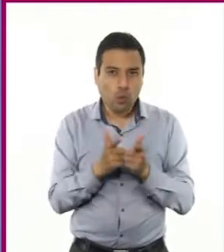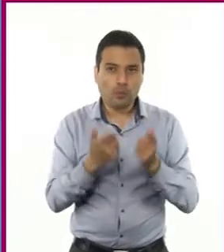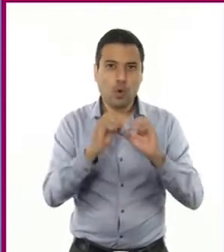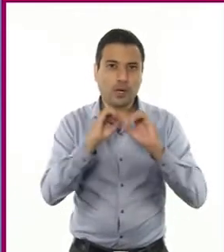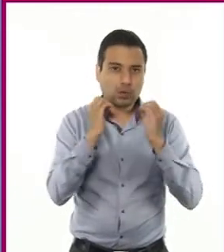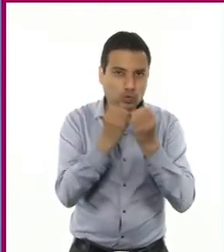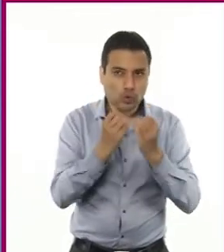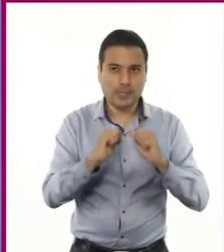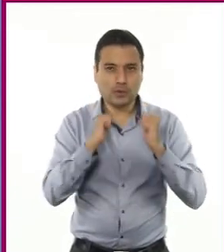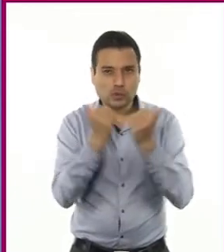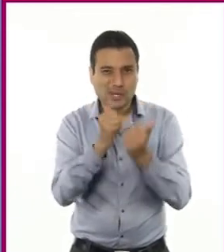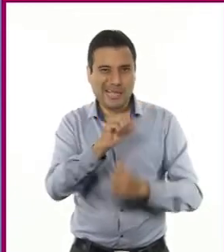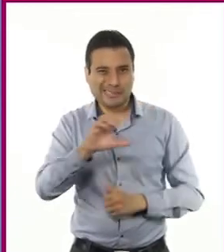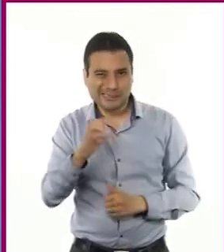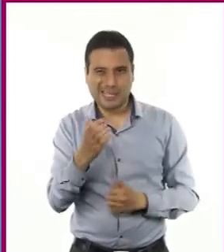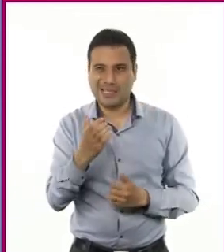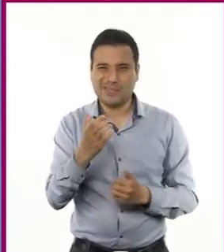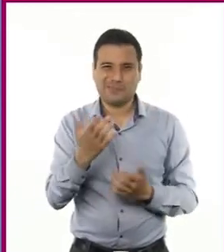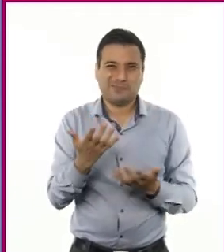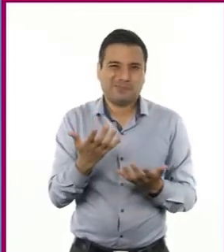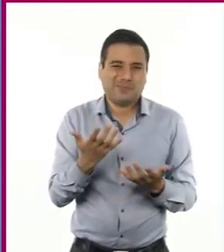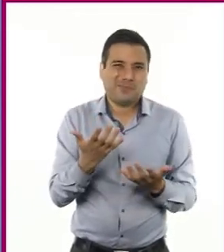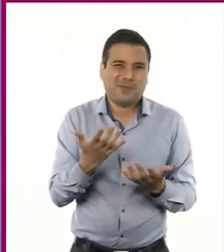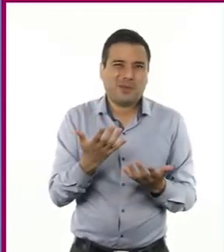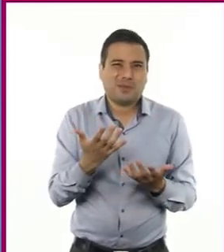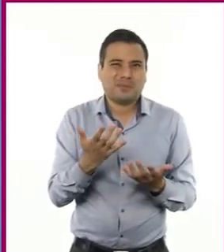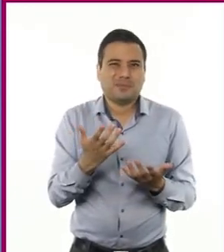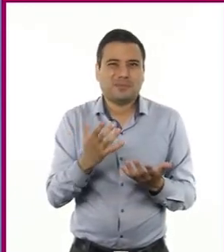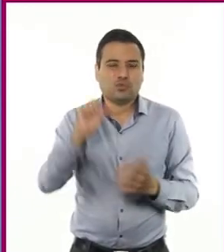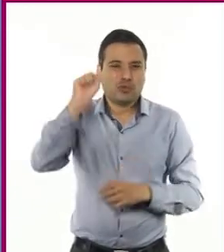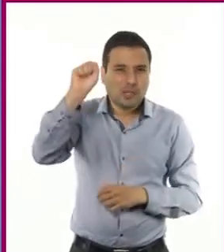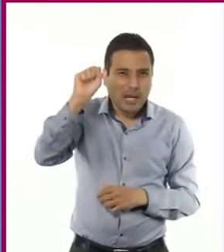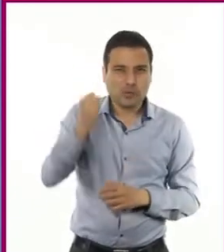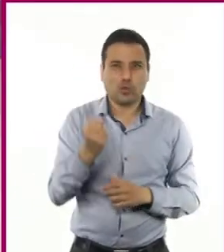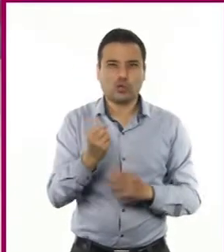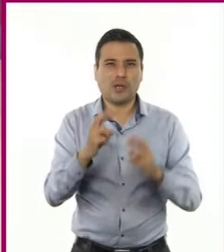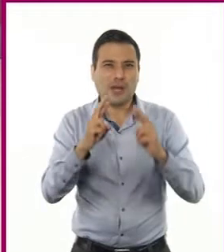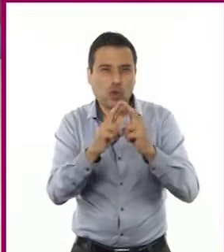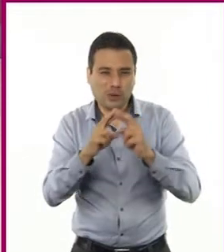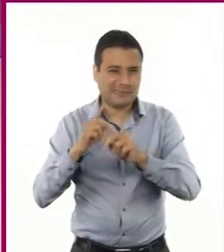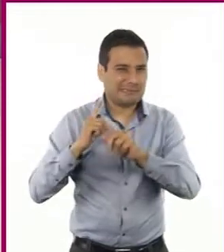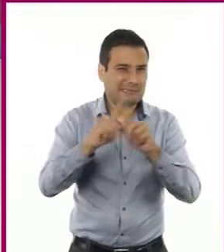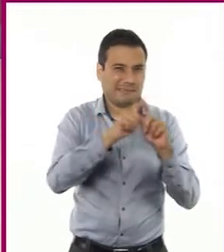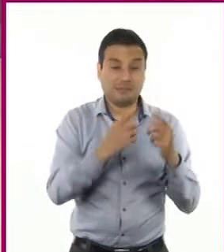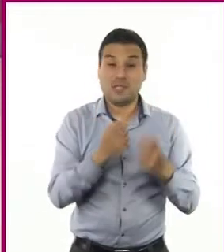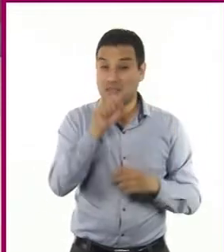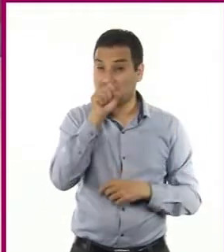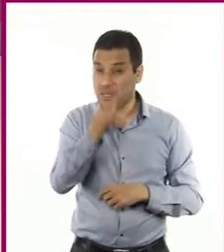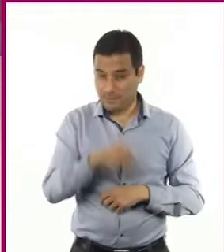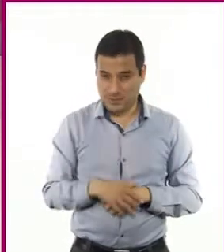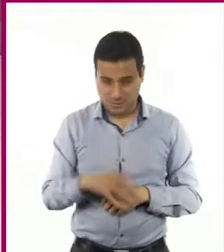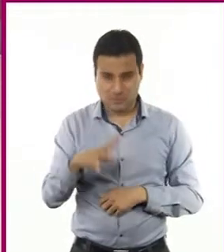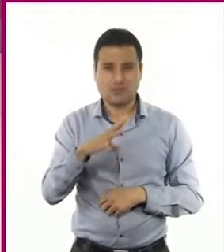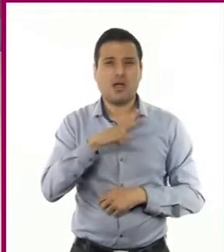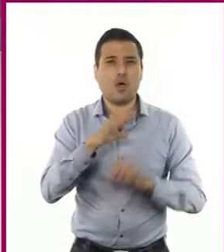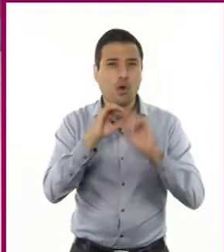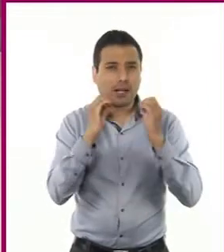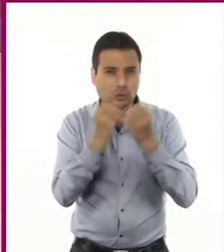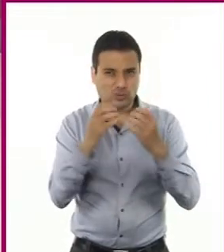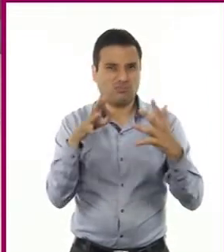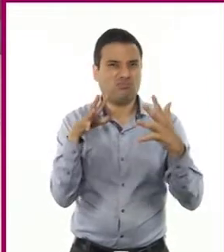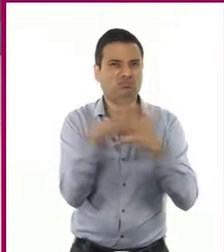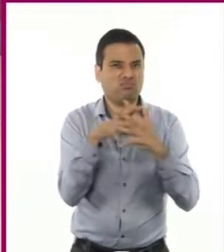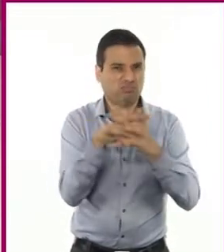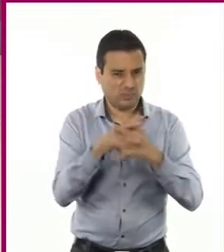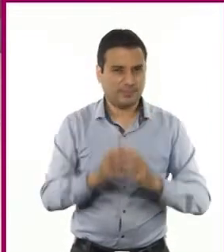populares, movimientos gremiales, organizaciones civiles y religiosas, y hasta organizaciones guerrilleras, clandestinas,